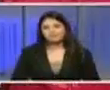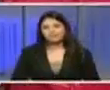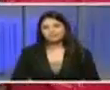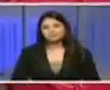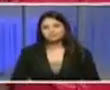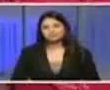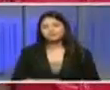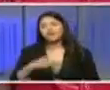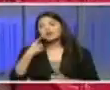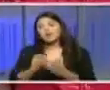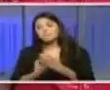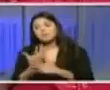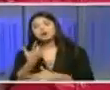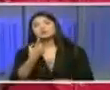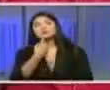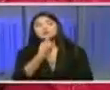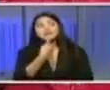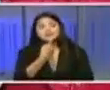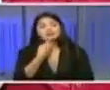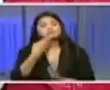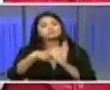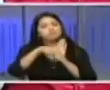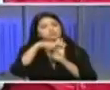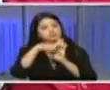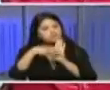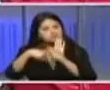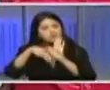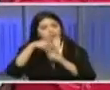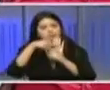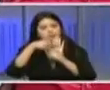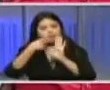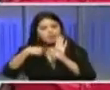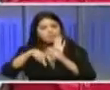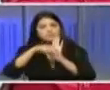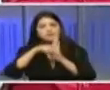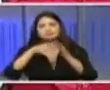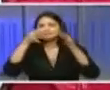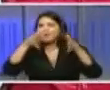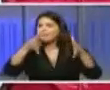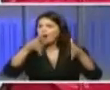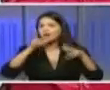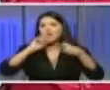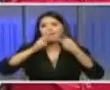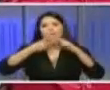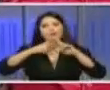y en mayo yo dije una y mil veces, vamos a ganar la paz.